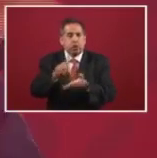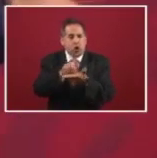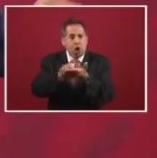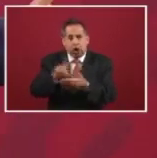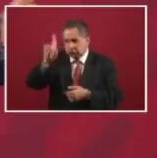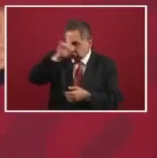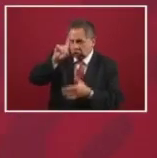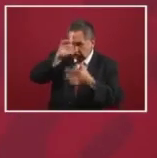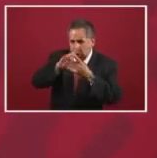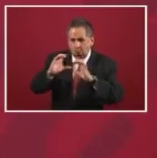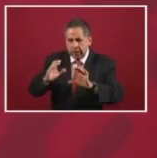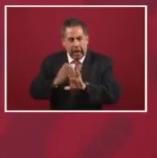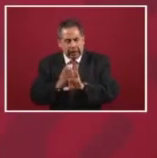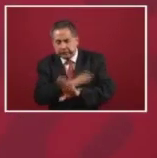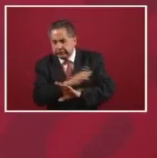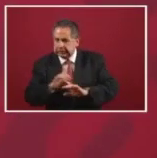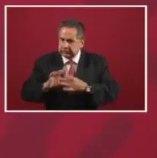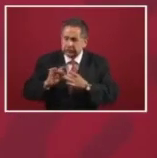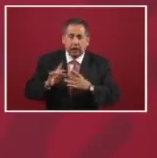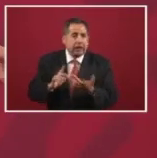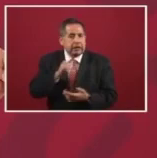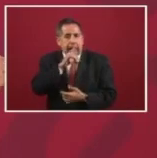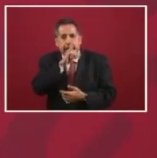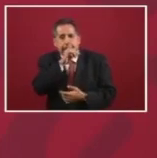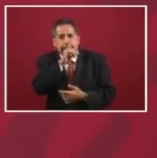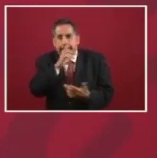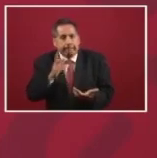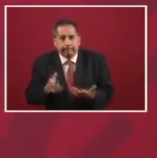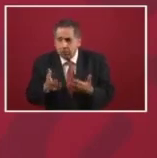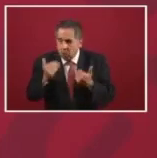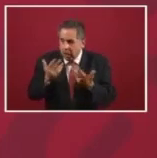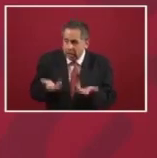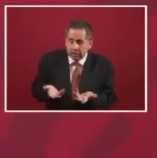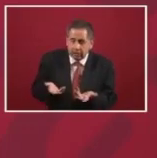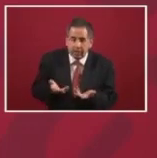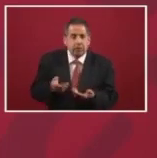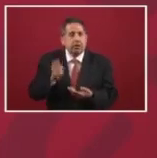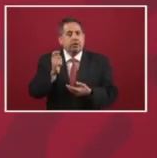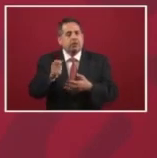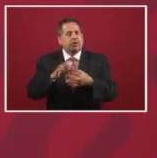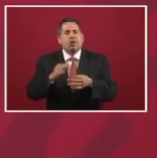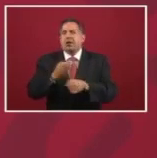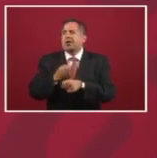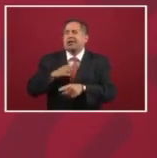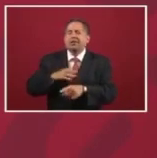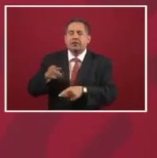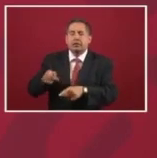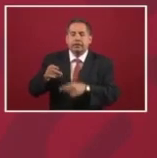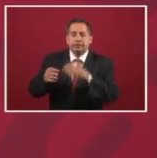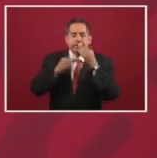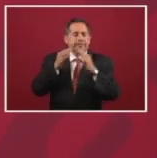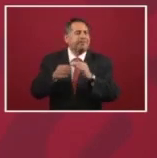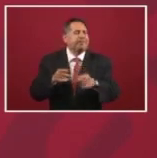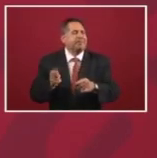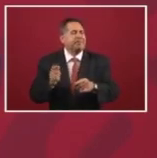para orientar a los jóvenes. Lo que hay es esta